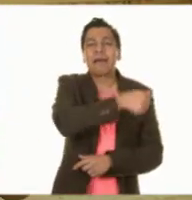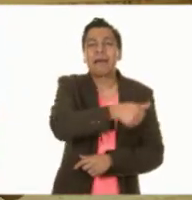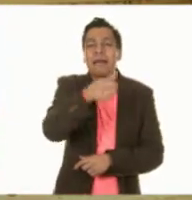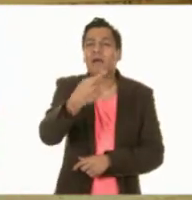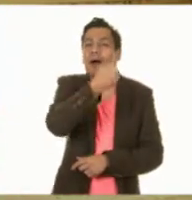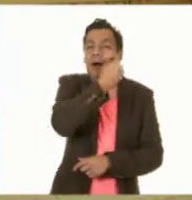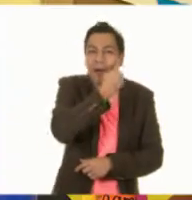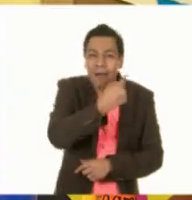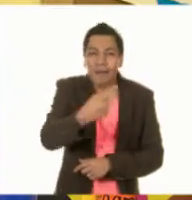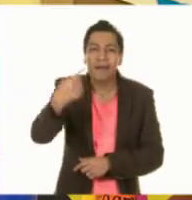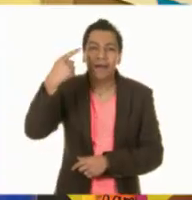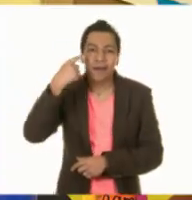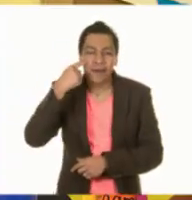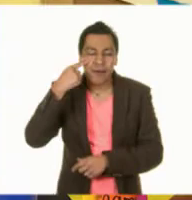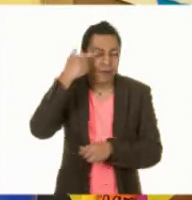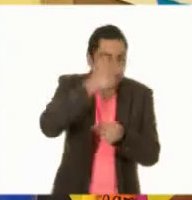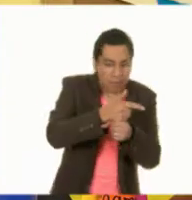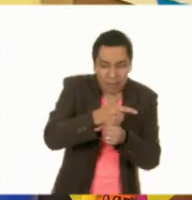cada uno.